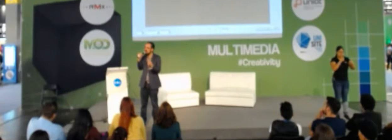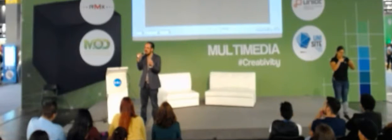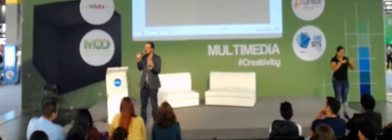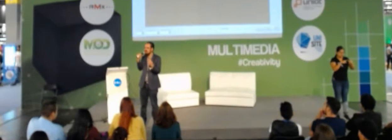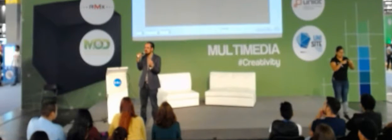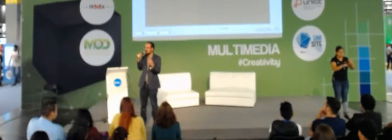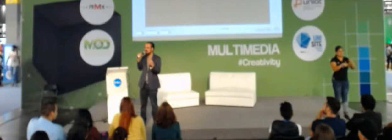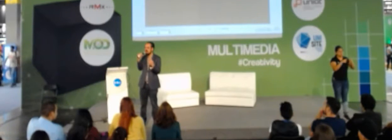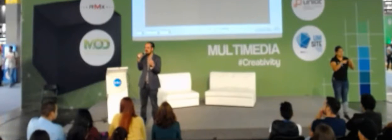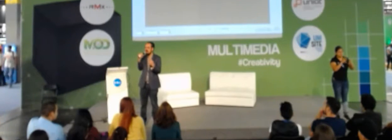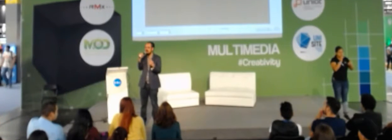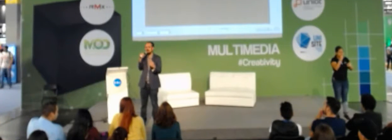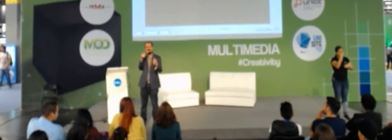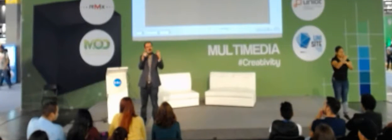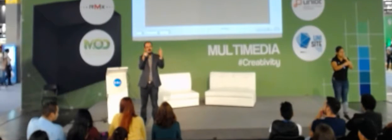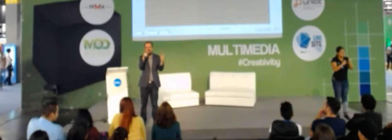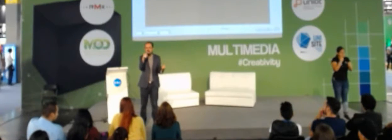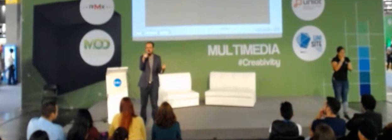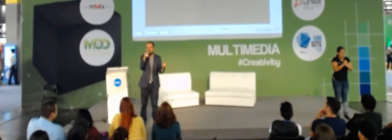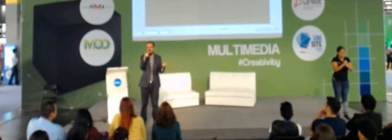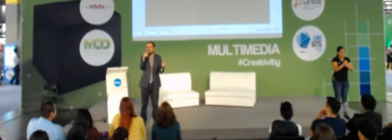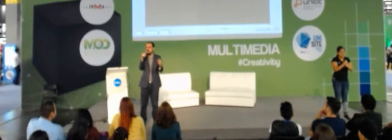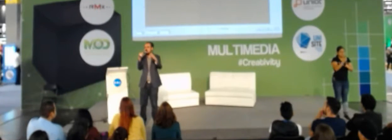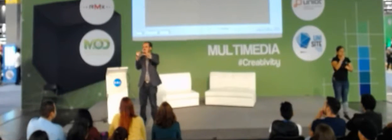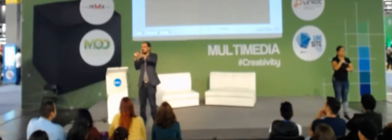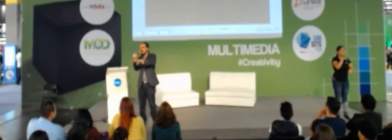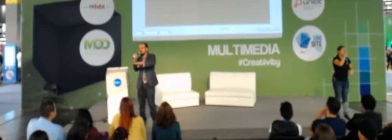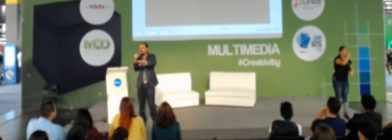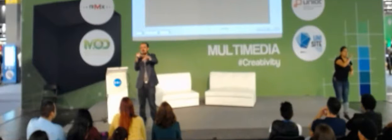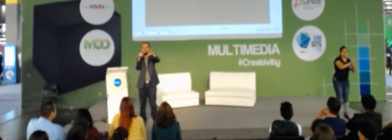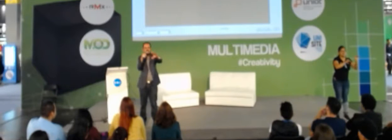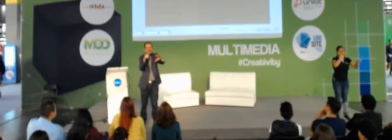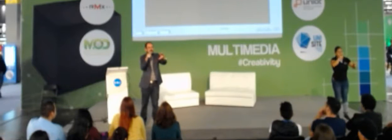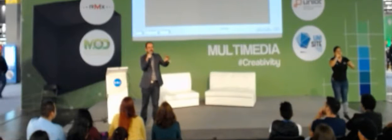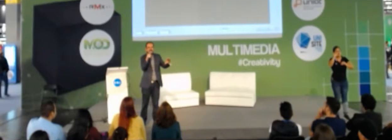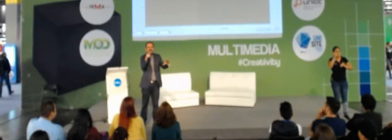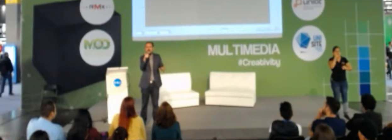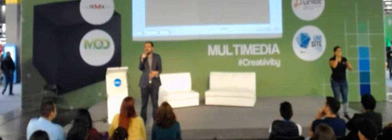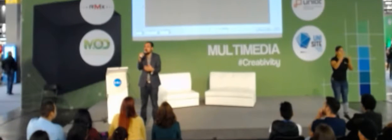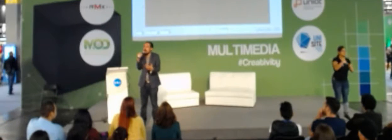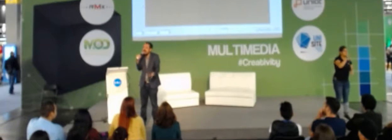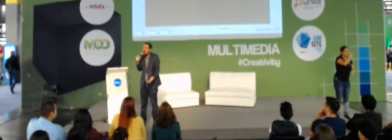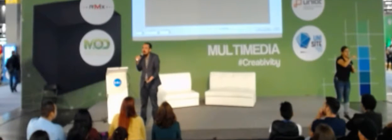de 2 años hablando con fulano, con sutano, de una oficina a